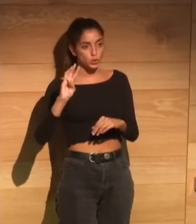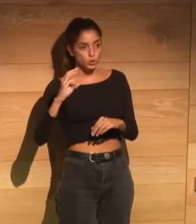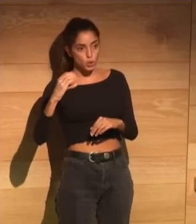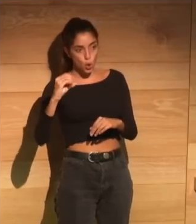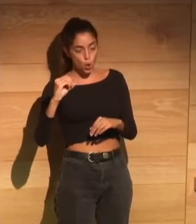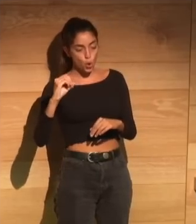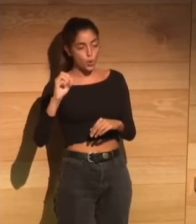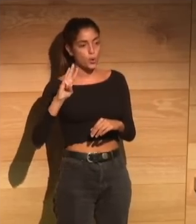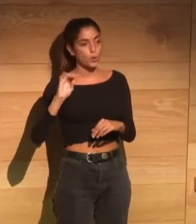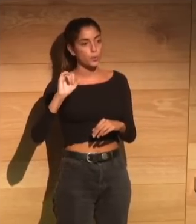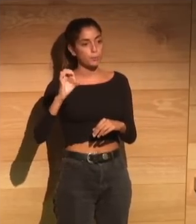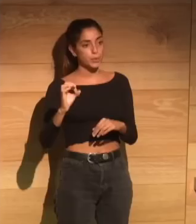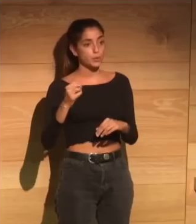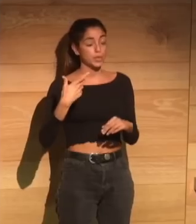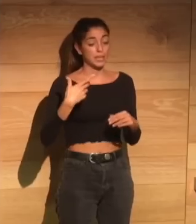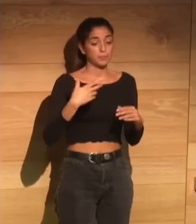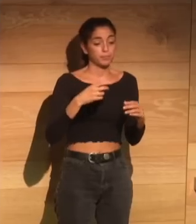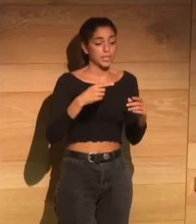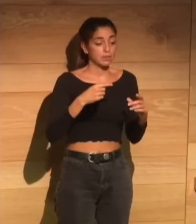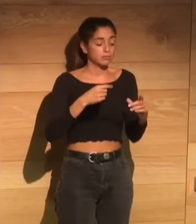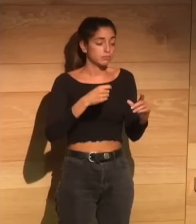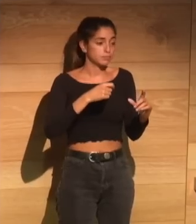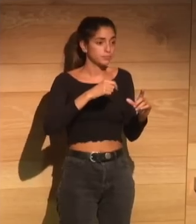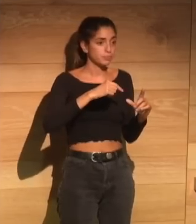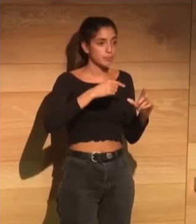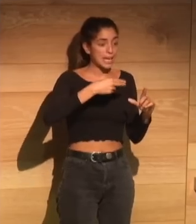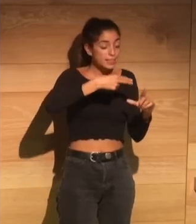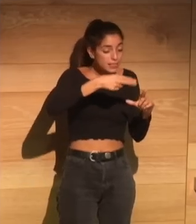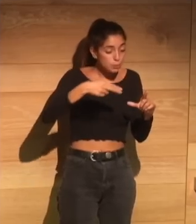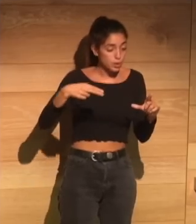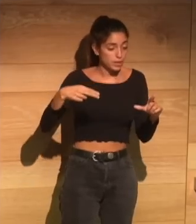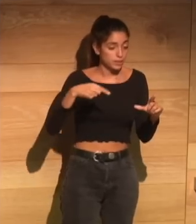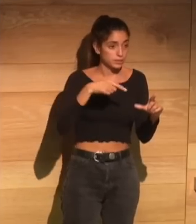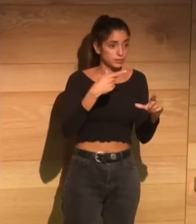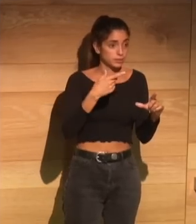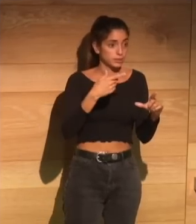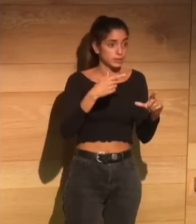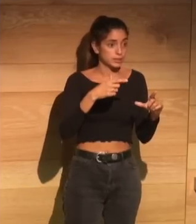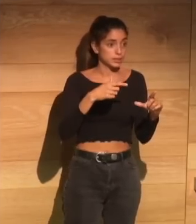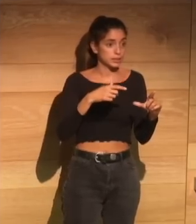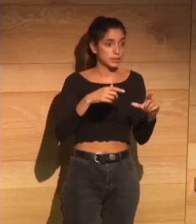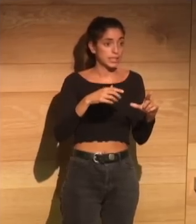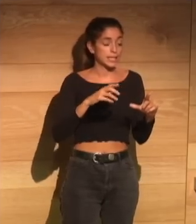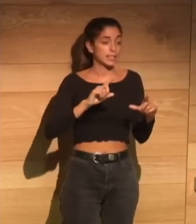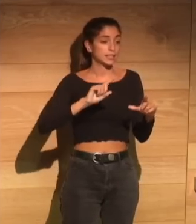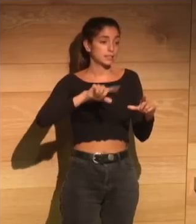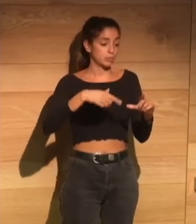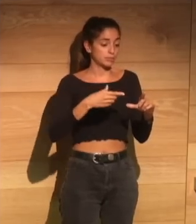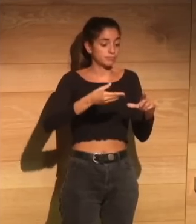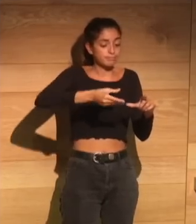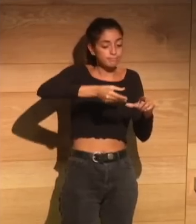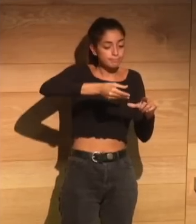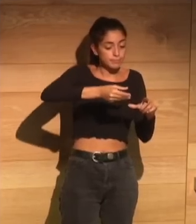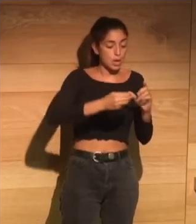es dibujar diferentes fases de un movimiento en un cuadernito, pasarle el dedo. Sí. Y ver, y hace así. Efectivamente, y ver cómo